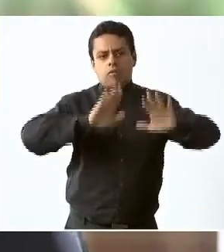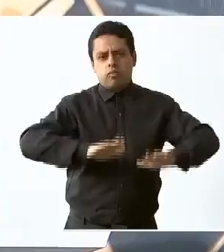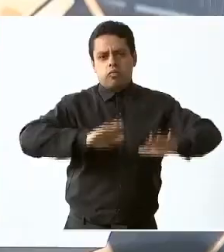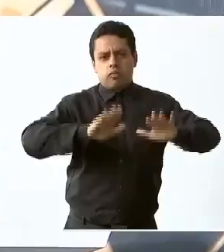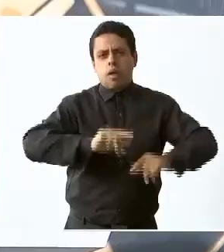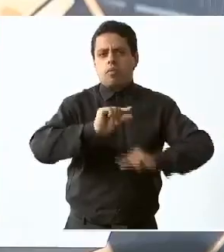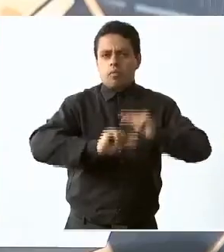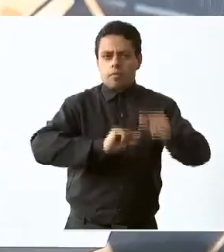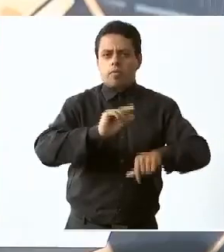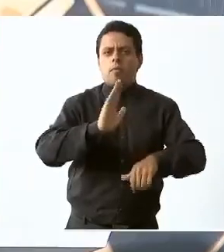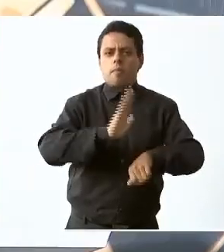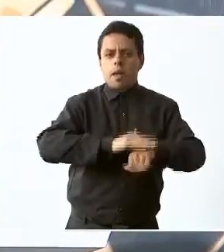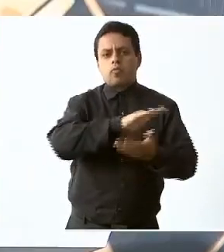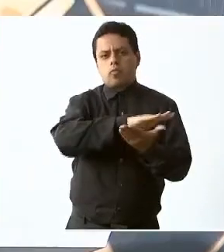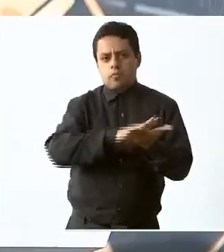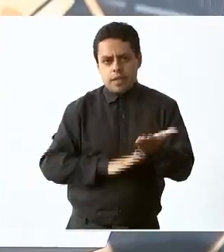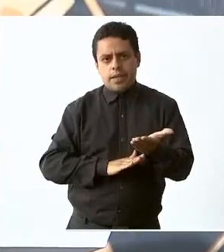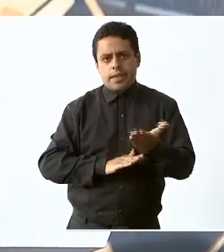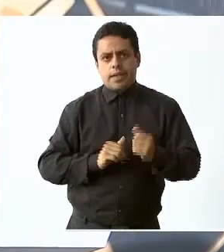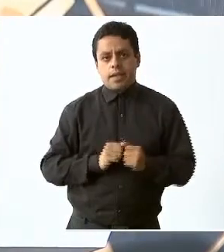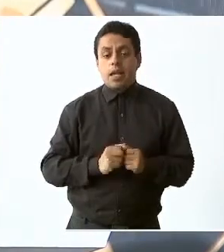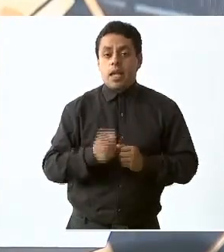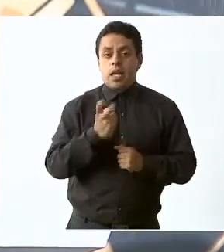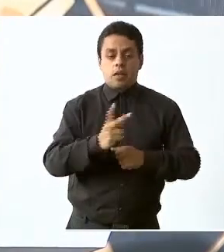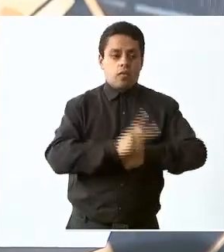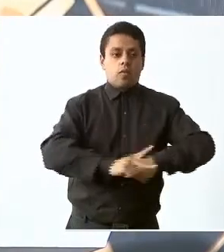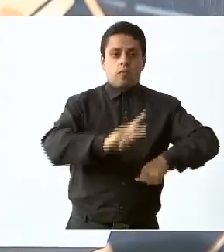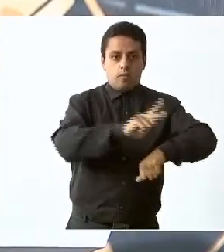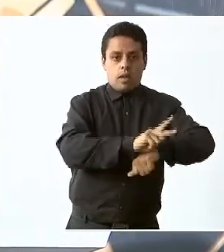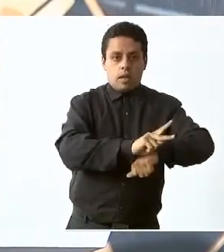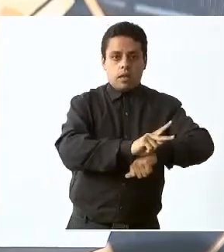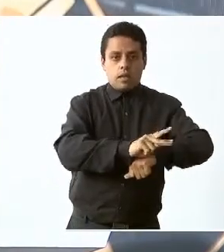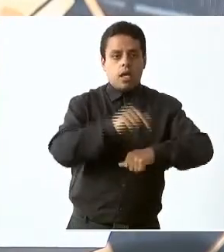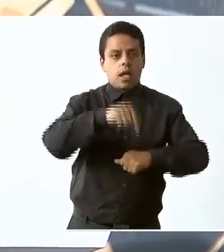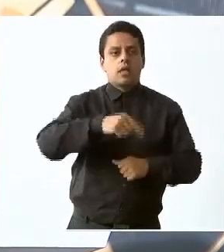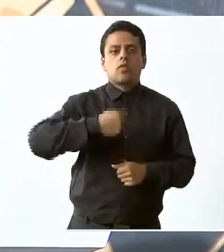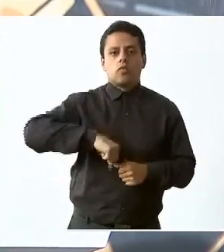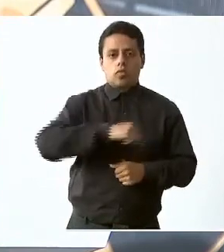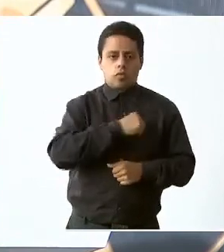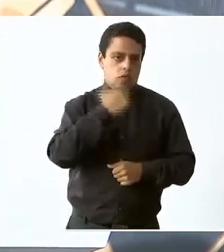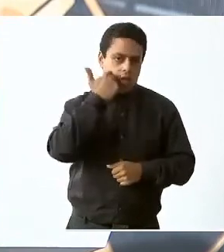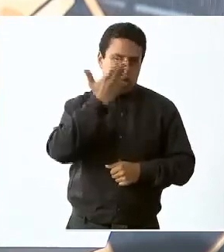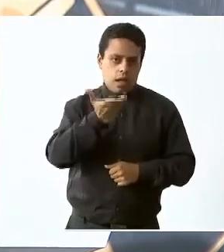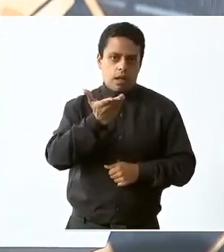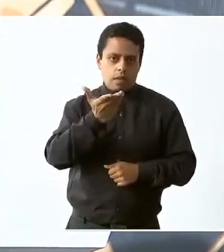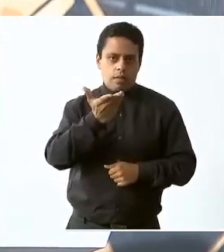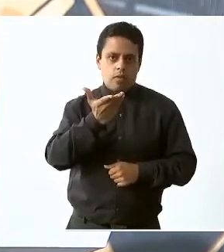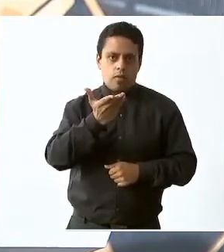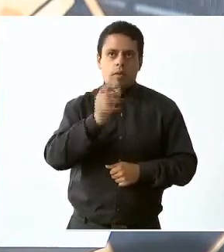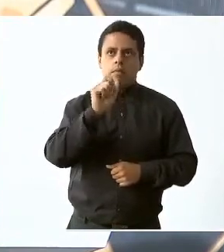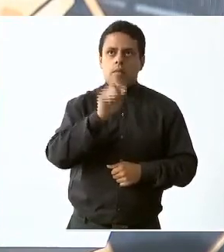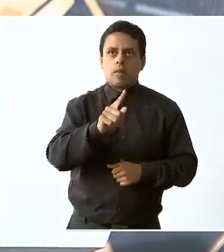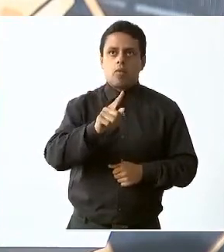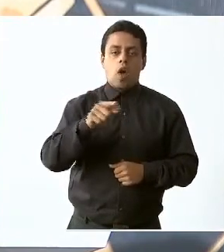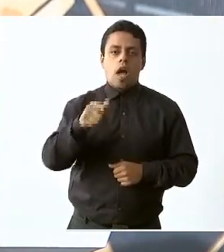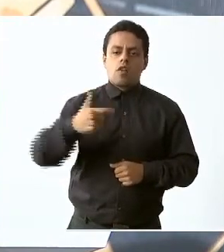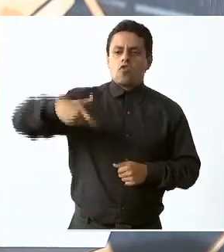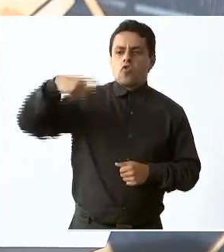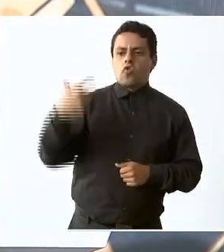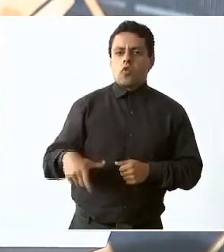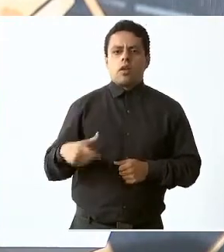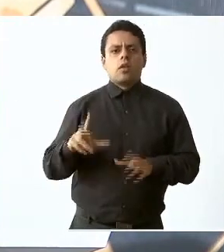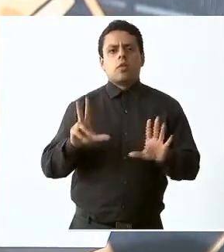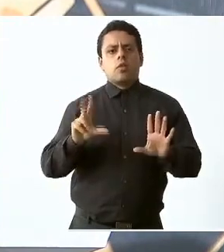preciosa. Esa es la patria a la que seguimos aspirando, una con menos pompa y derroche, pero con